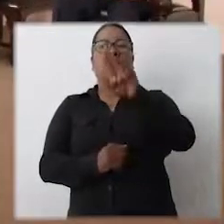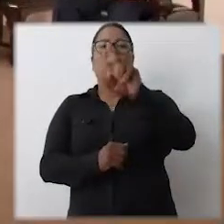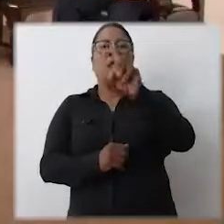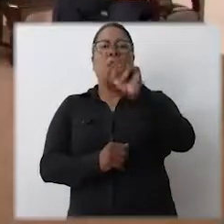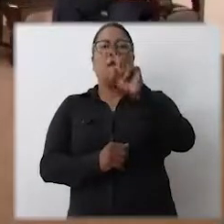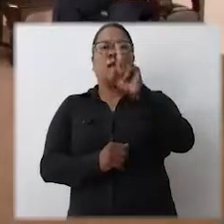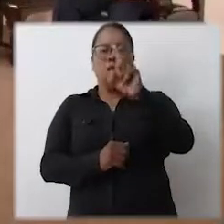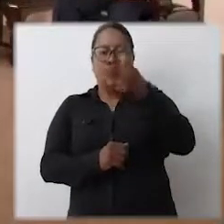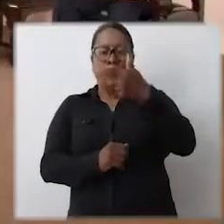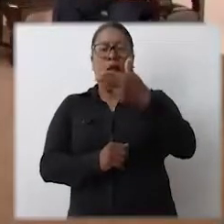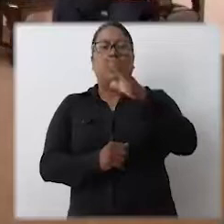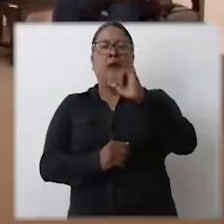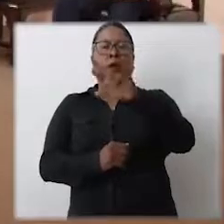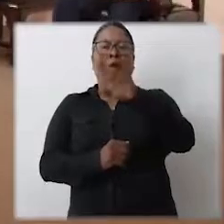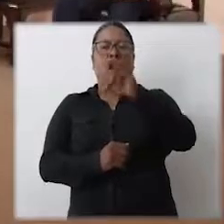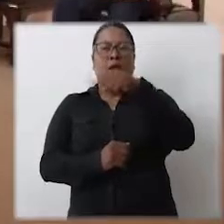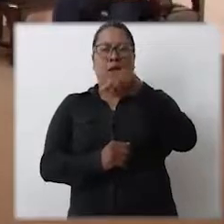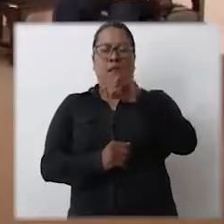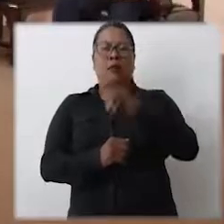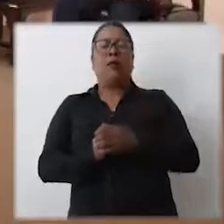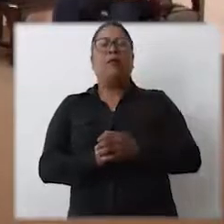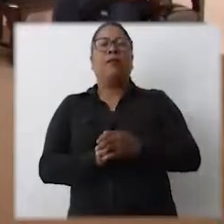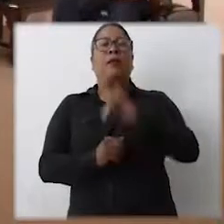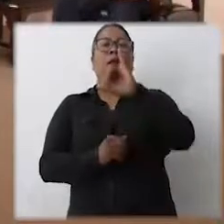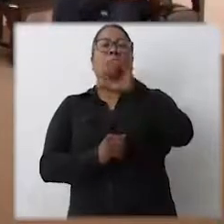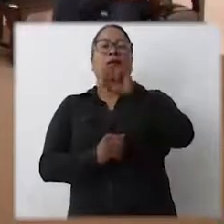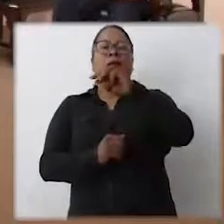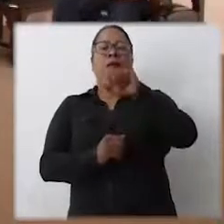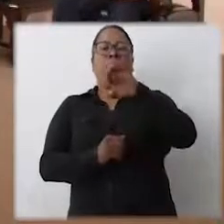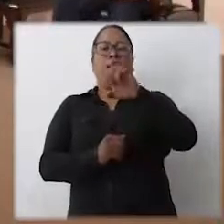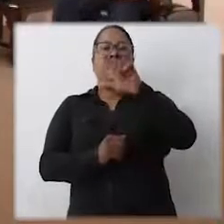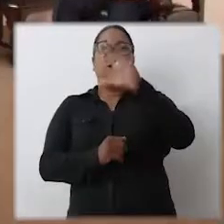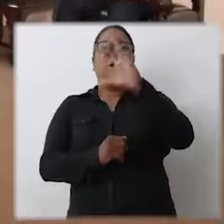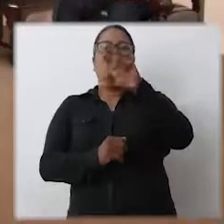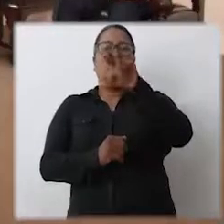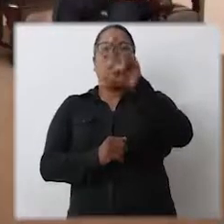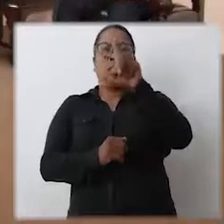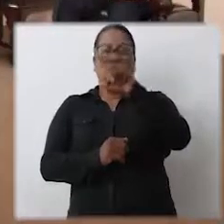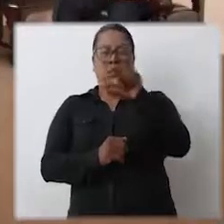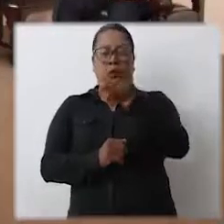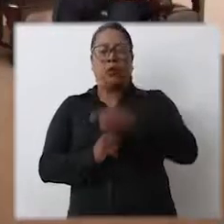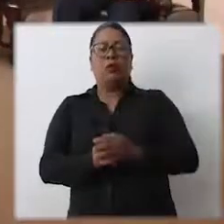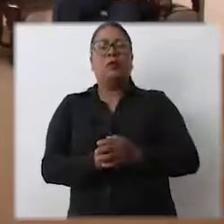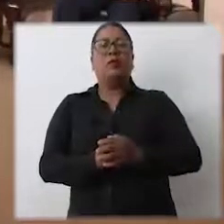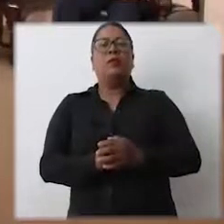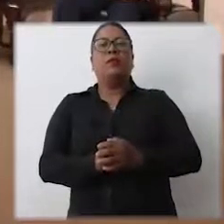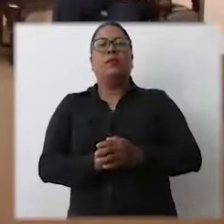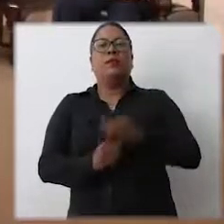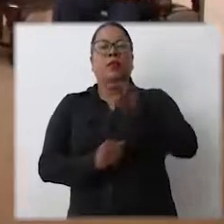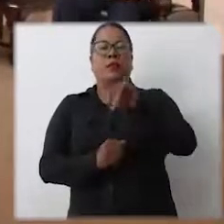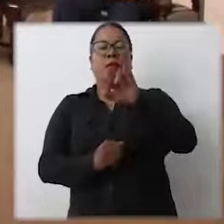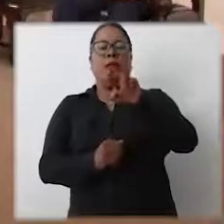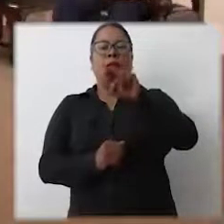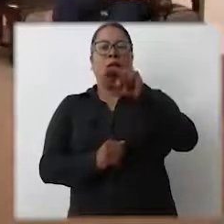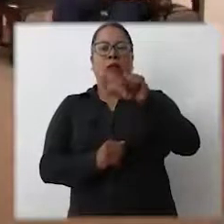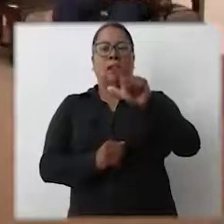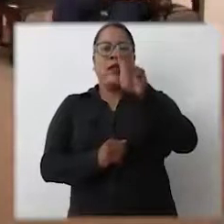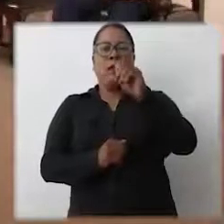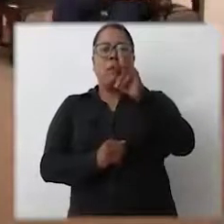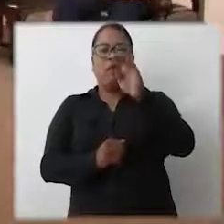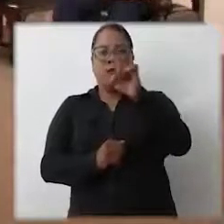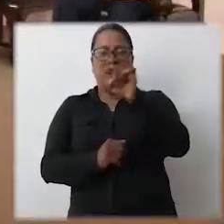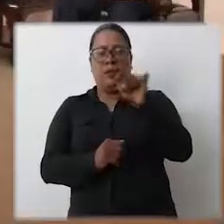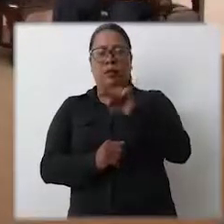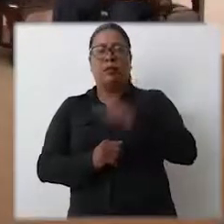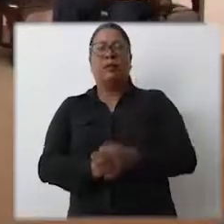Ciudadano Pablo Alberto Ramírez Puga Domínguez. Ciudadano Juan Rafael Rosas Herrera.